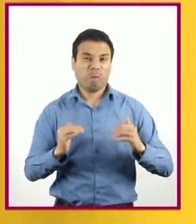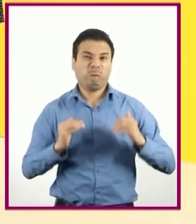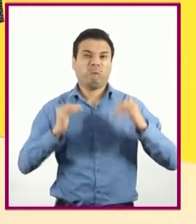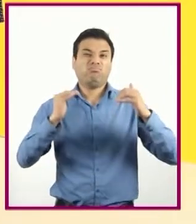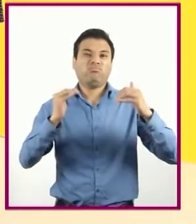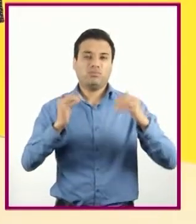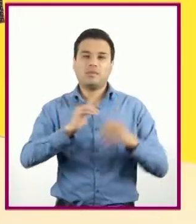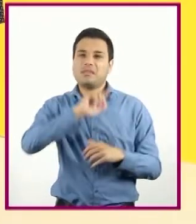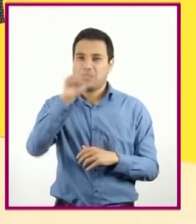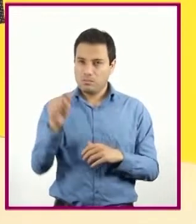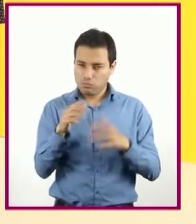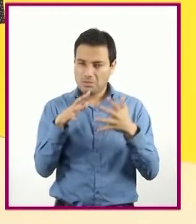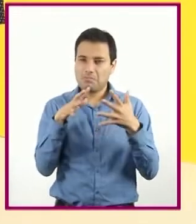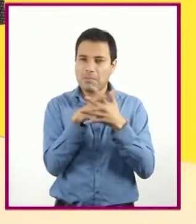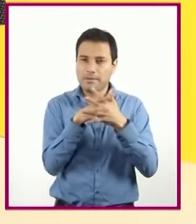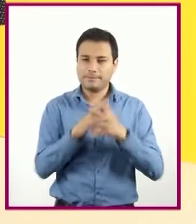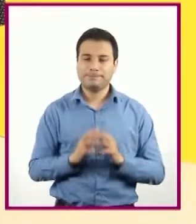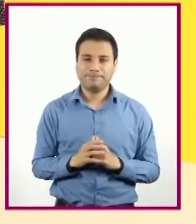sí.